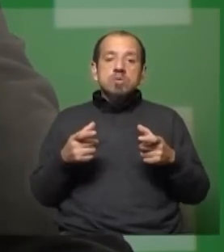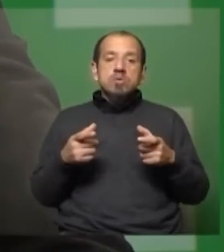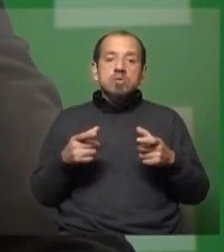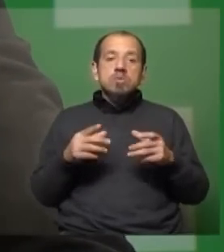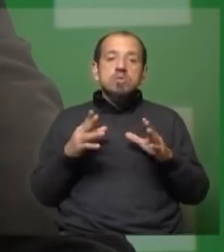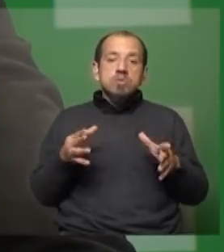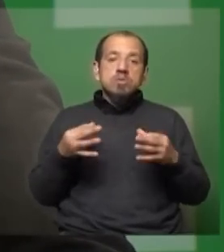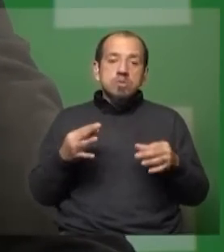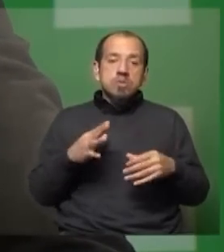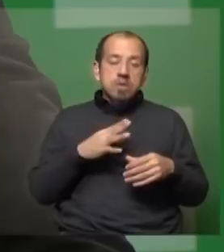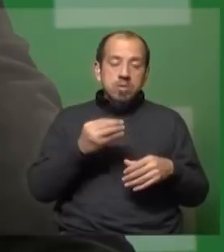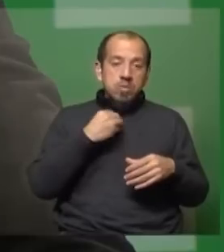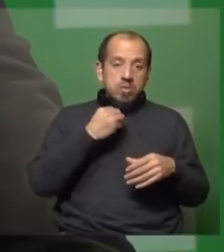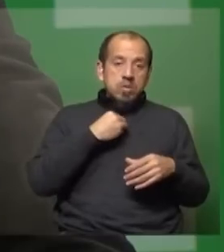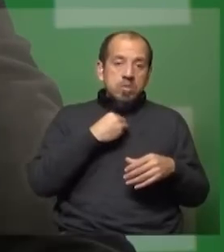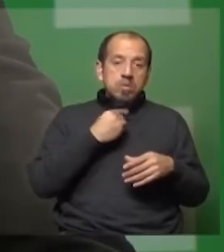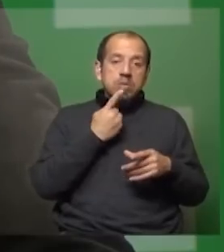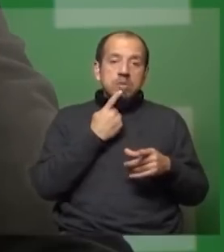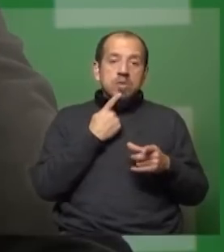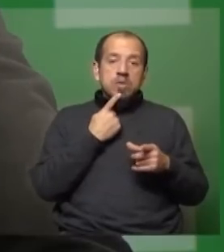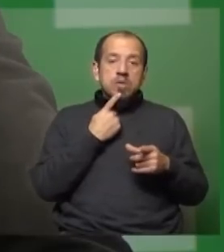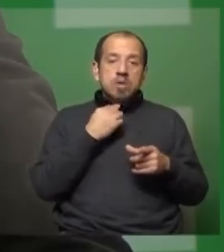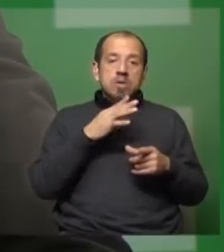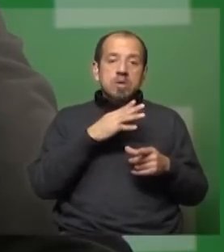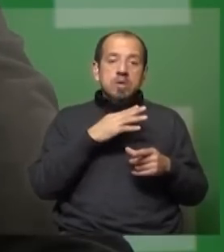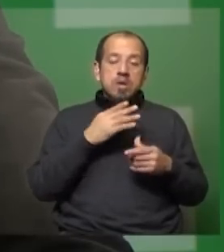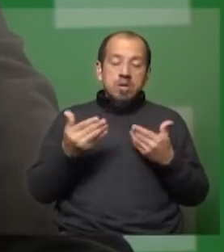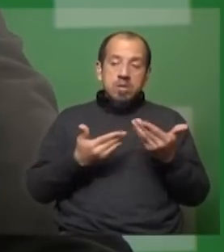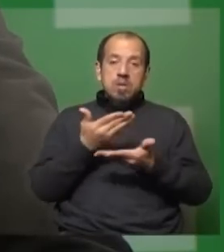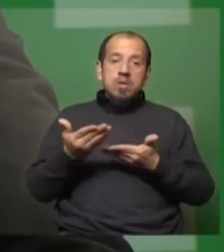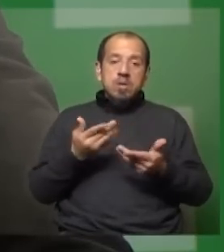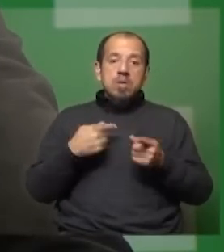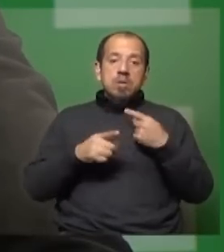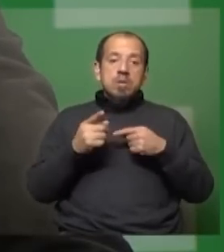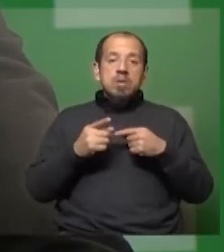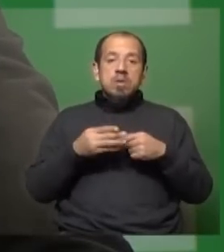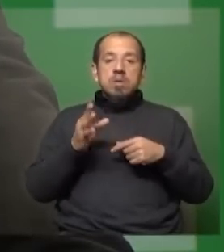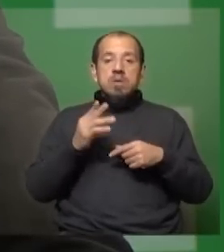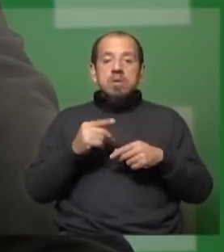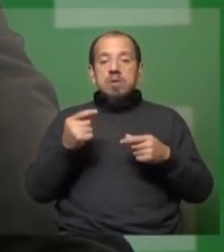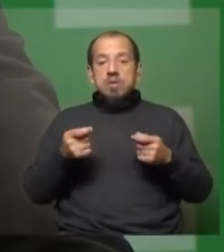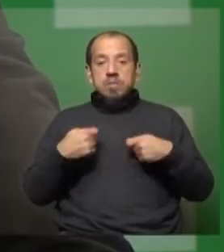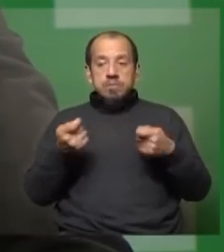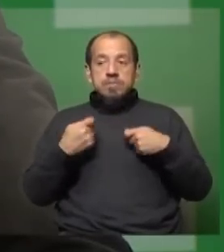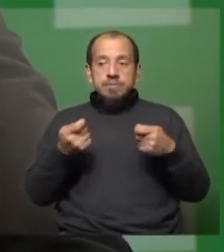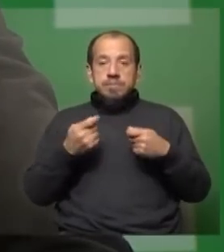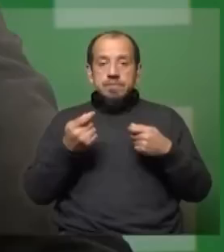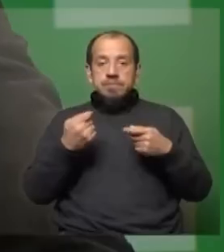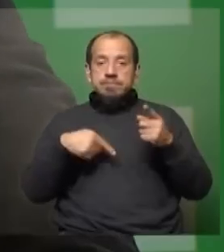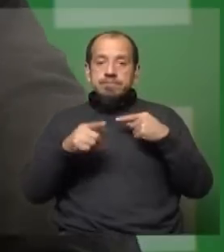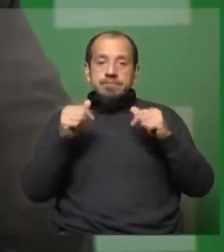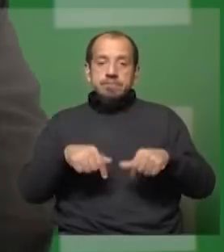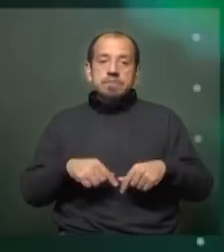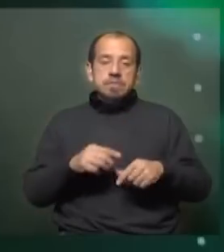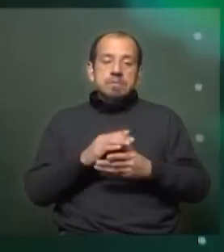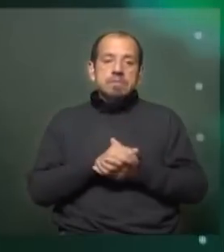Si hay voluntad política y hay vocación de cooperación si nos vamos a sentar a negociar comercio esta Cumbre